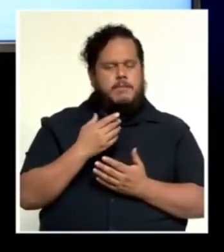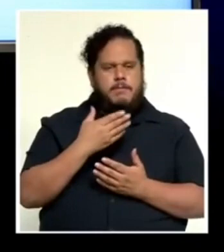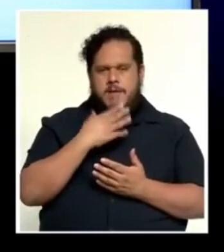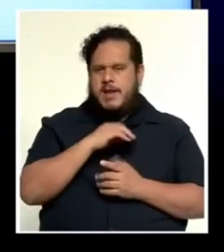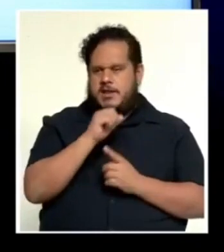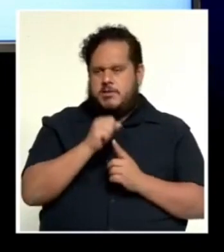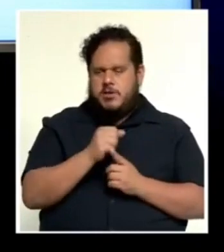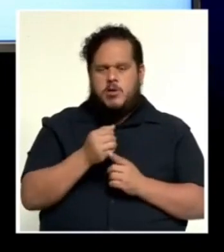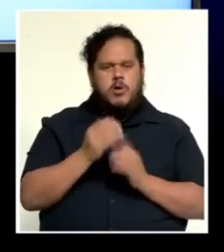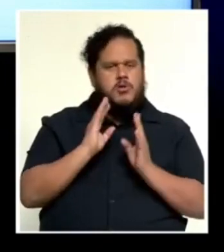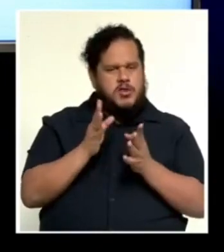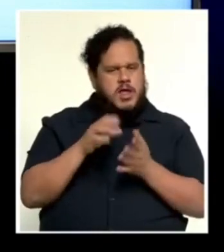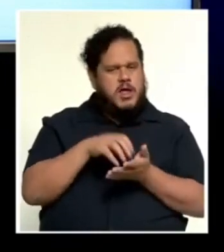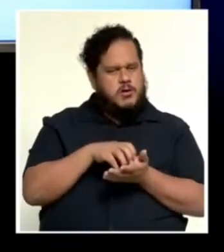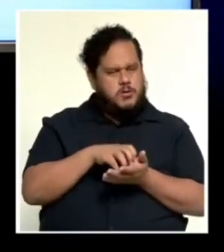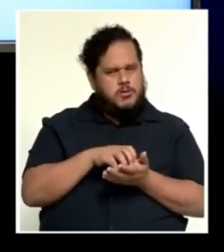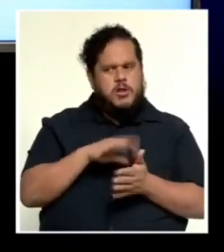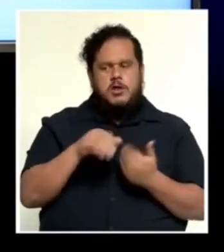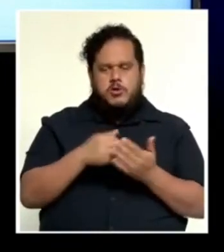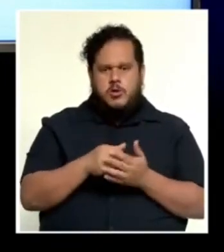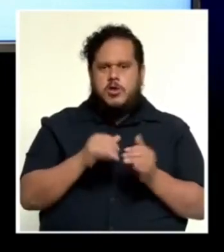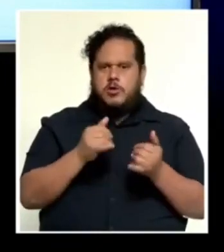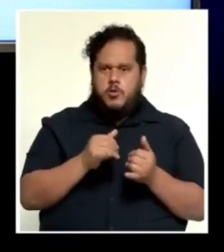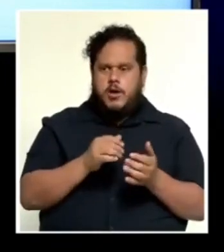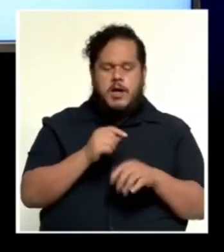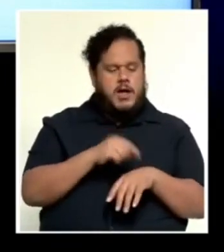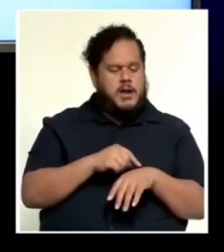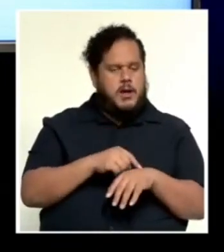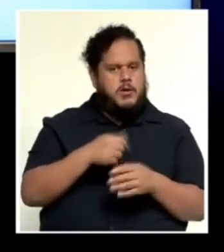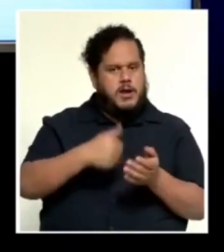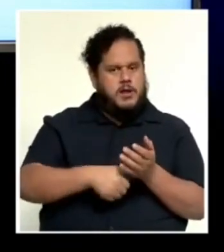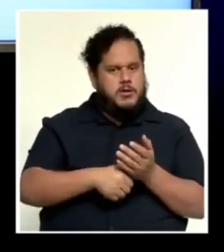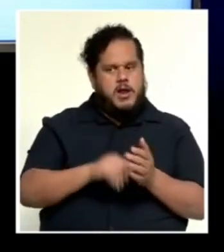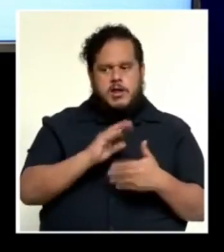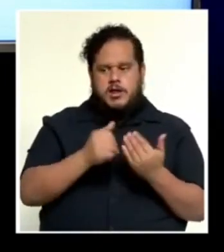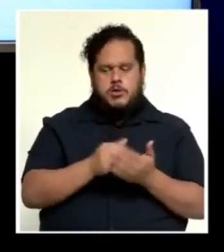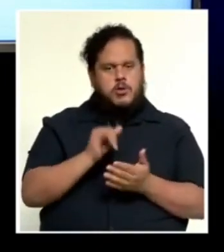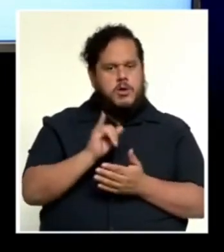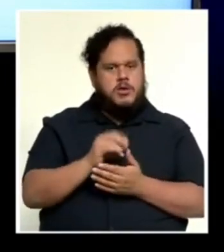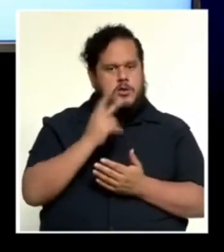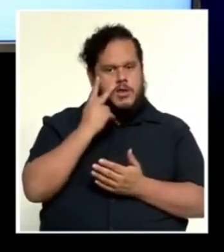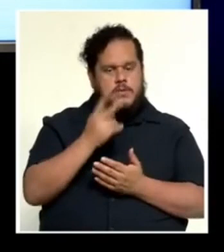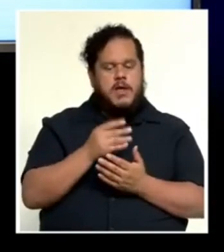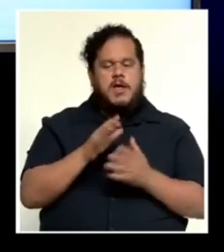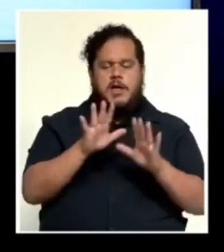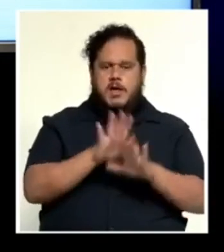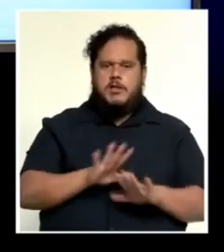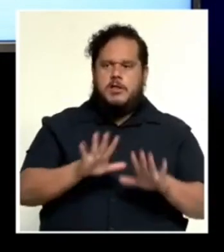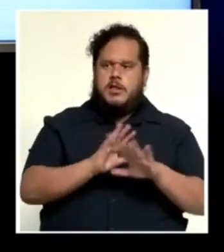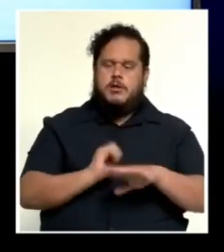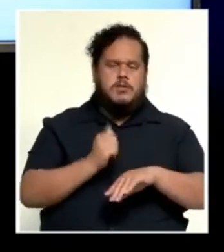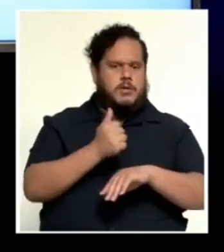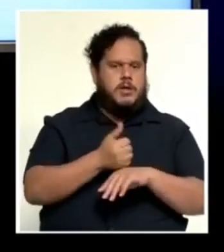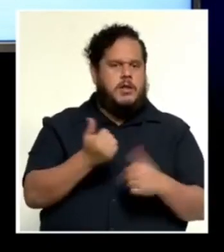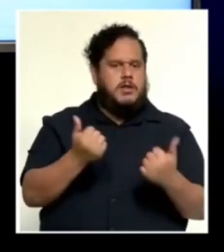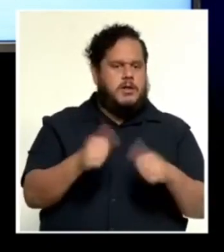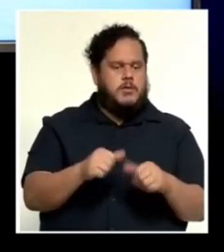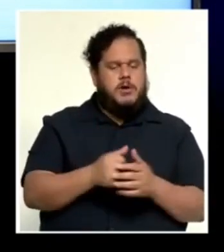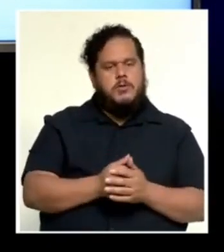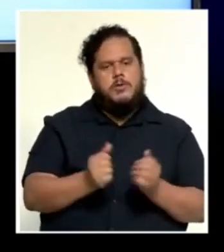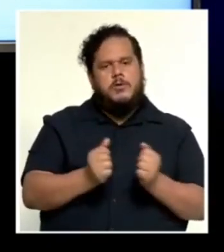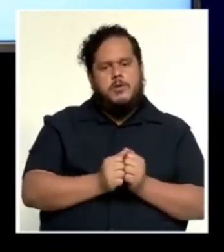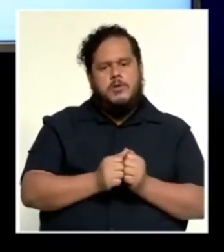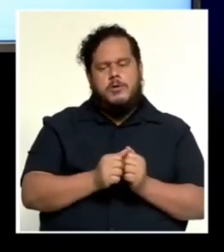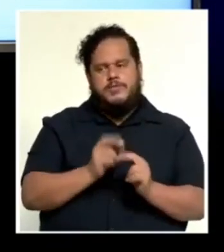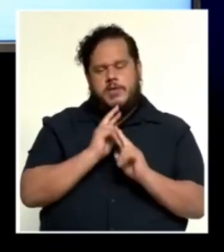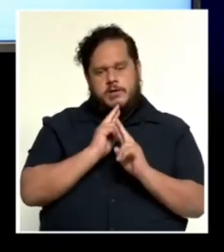dejan con dudas. Todo eso juega a la hora electoral y precisamente esto se ve en estos escenarios planteados acá de acuerdo con